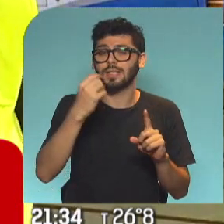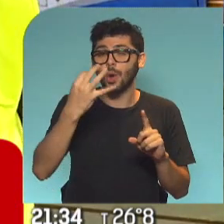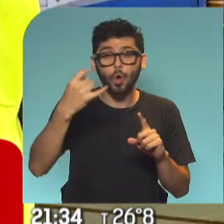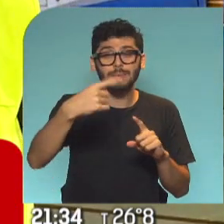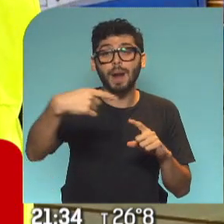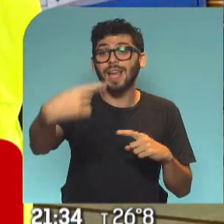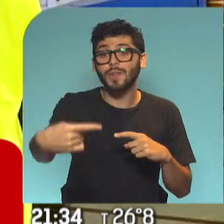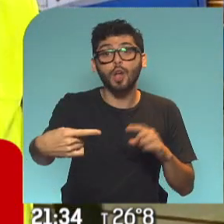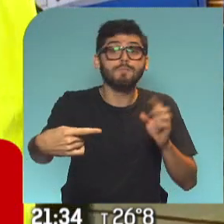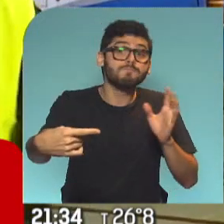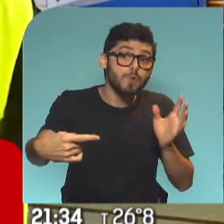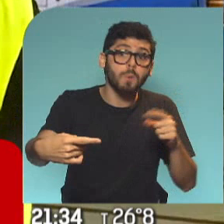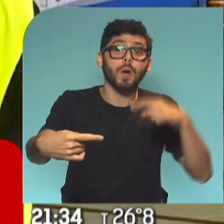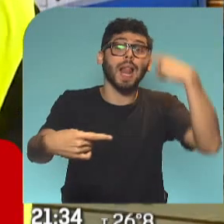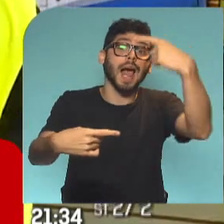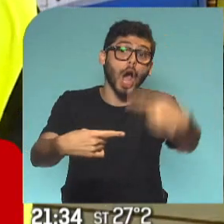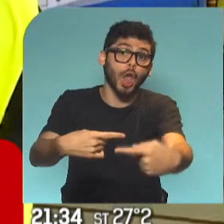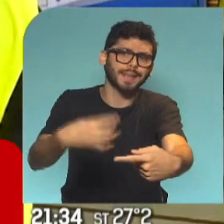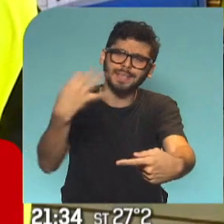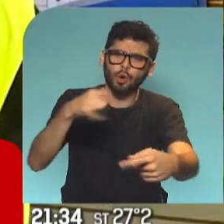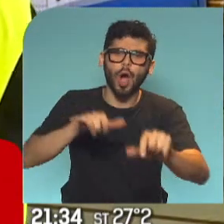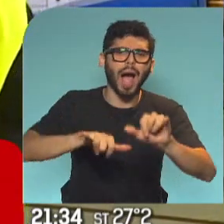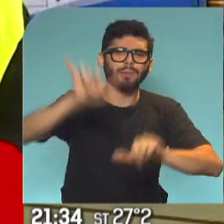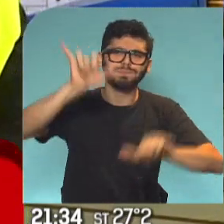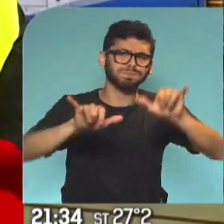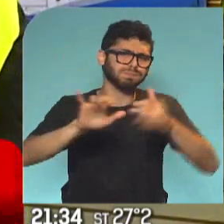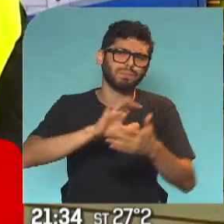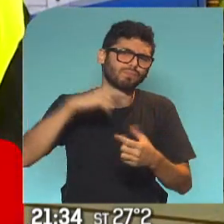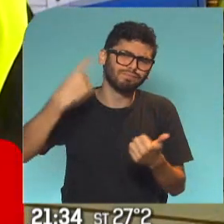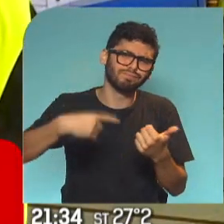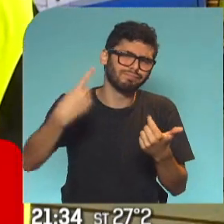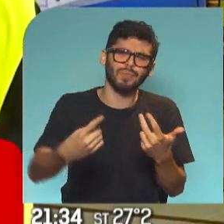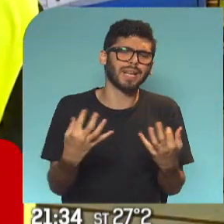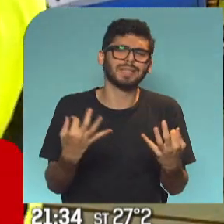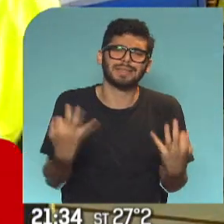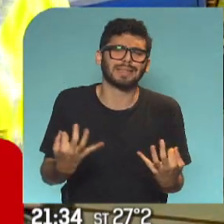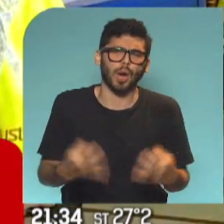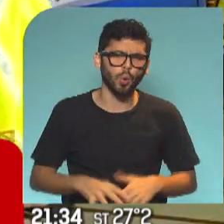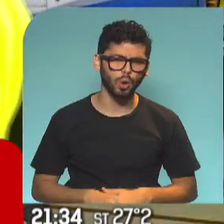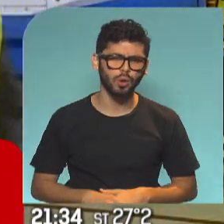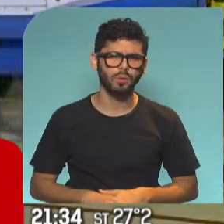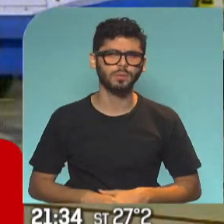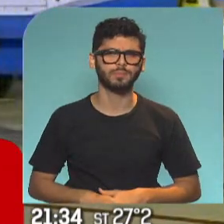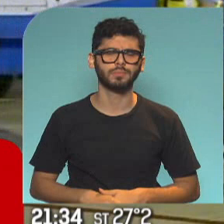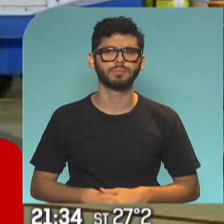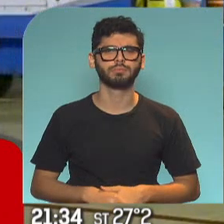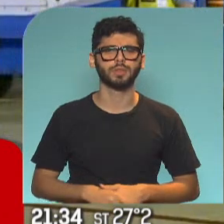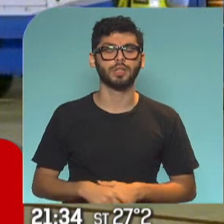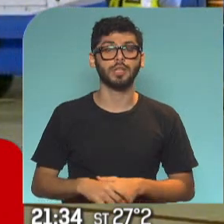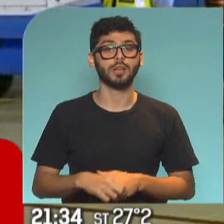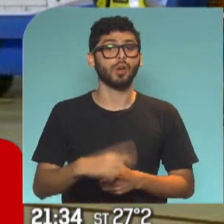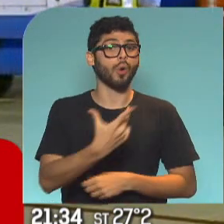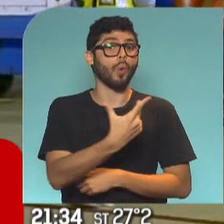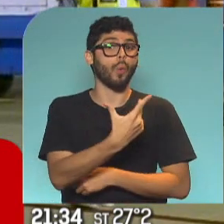será la siguiente. Nuevos aviones llegarán. Hay nuevas vacunas